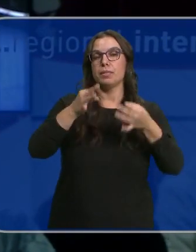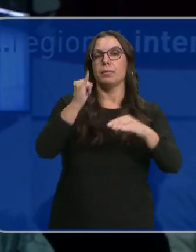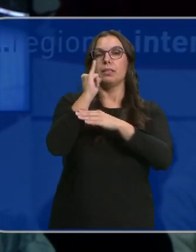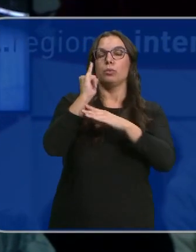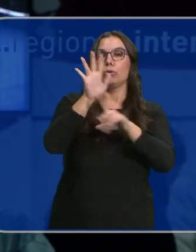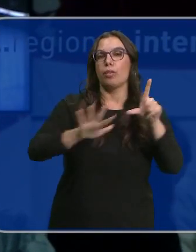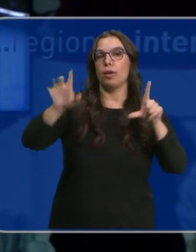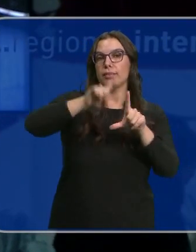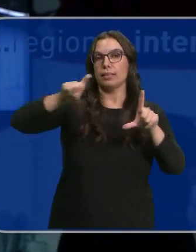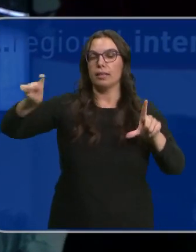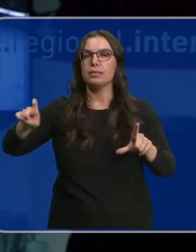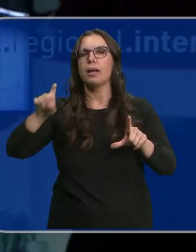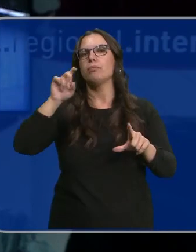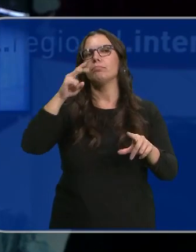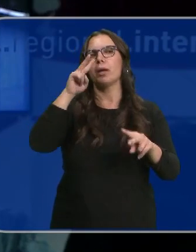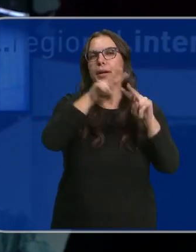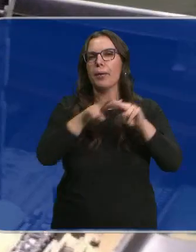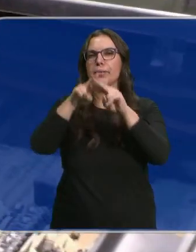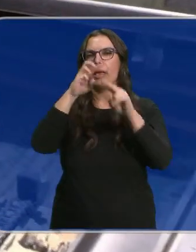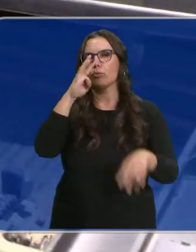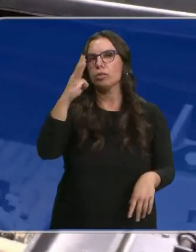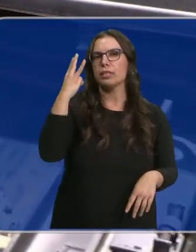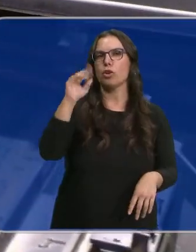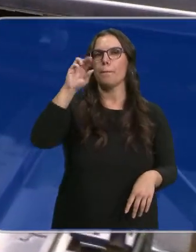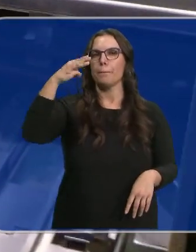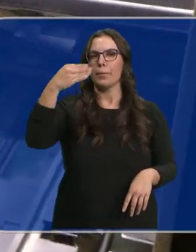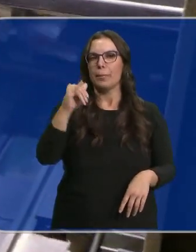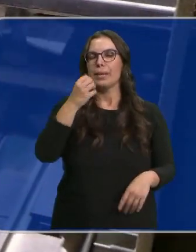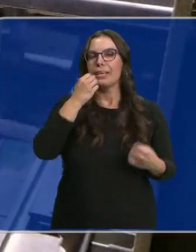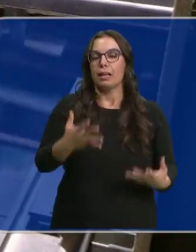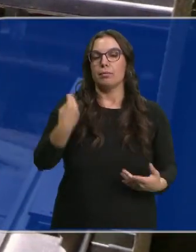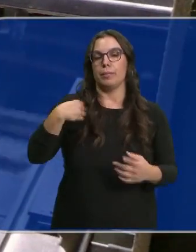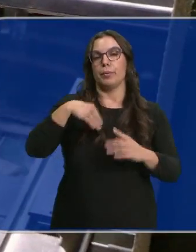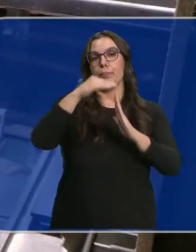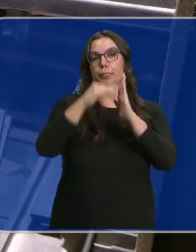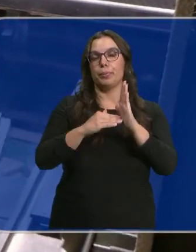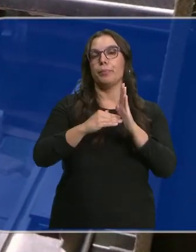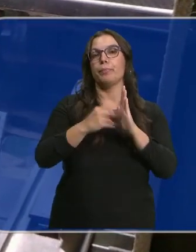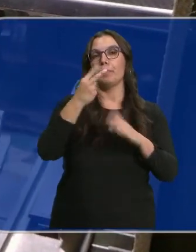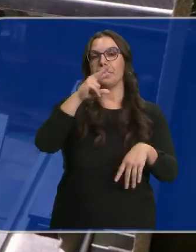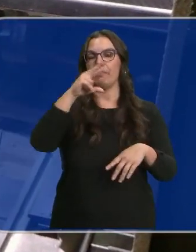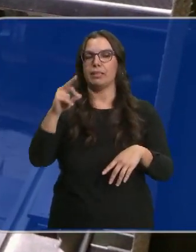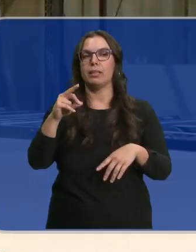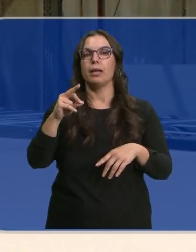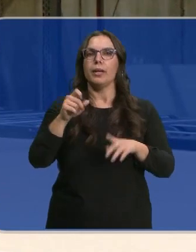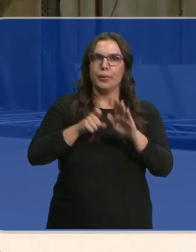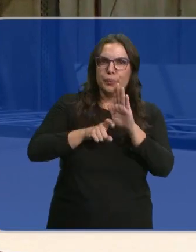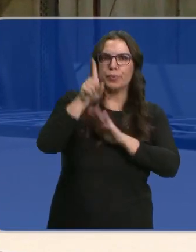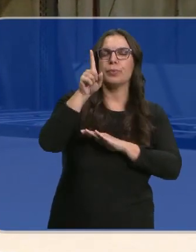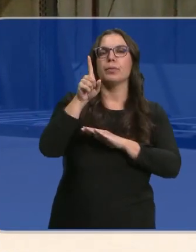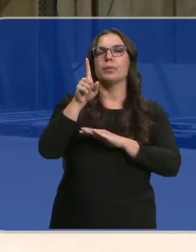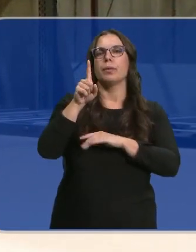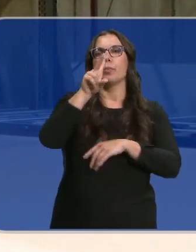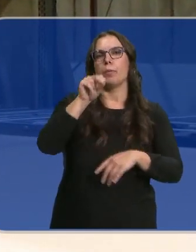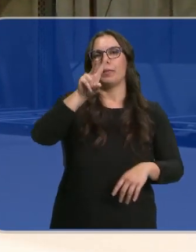el Producto Interior Bruto de los últimos 3 años. Según esta revisión, el PIB cayó 1/10 menos el año de la pandemia y se recuperó con más fuerza